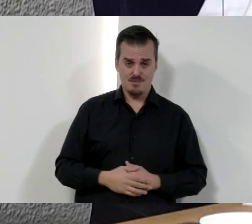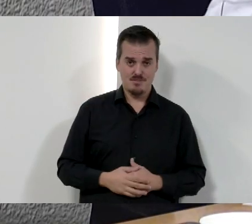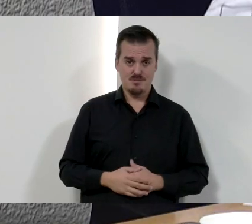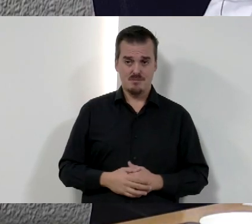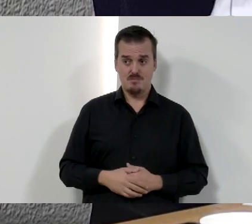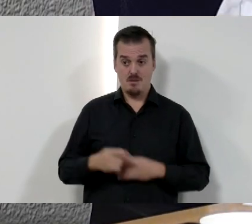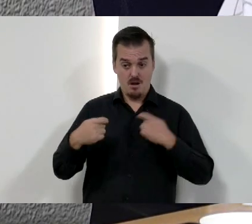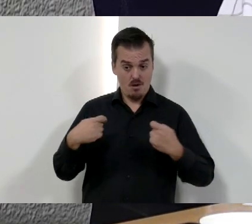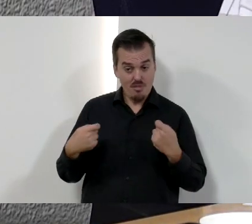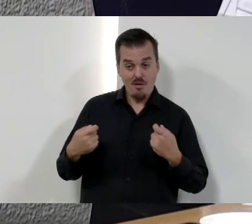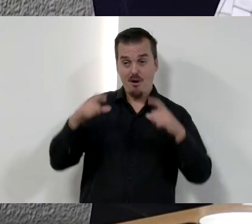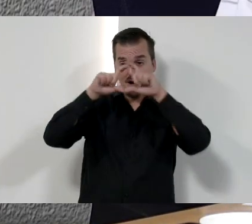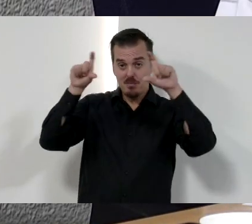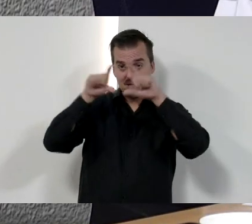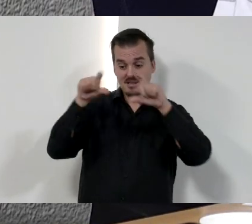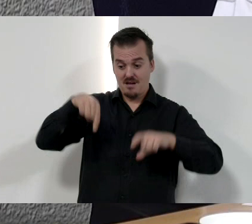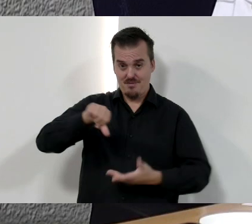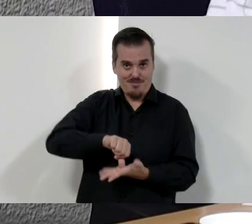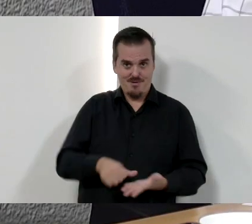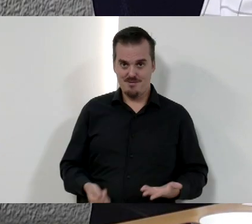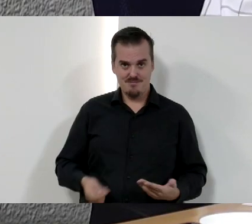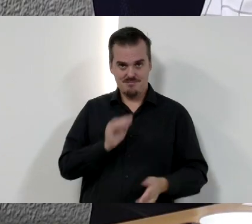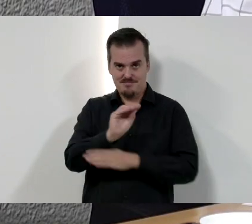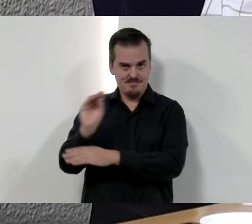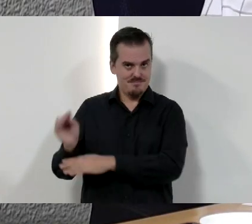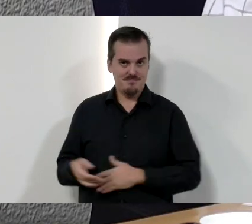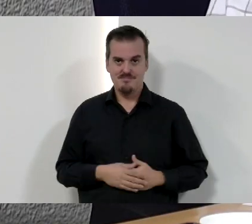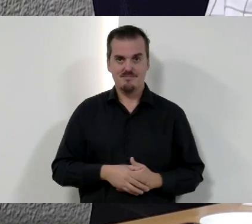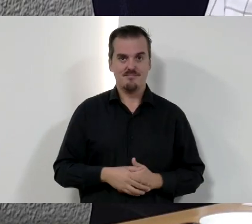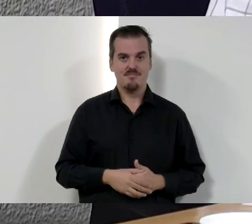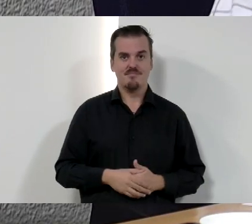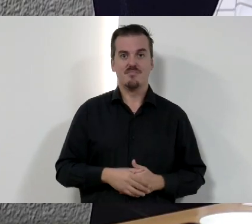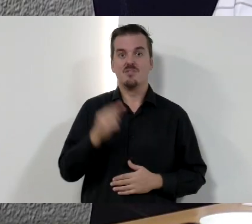las empresas de la ciudad, no ha ido a ningún otro sitio.